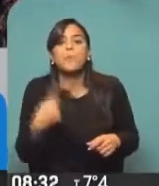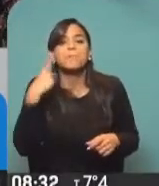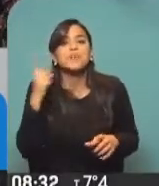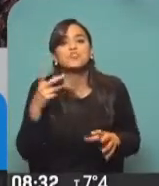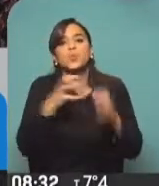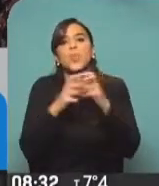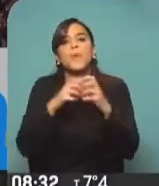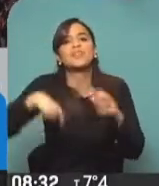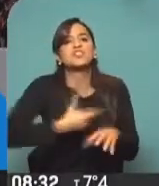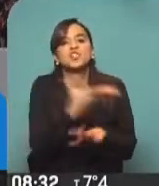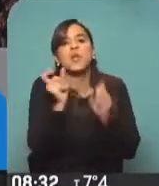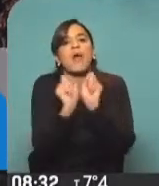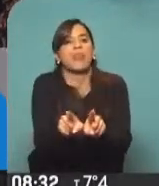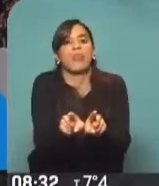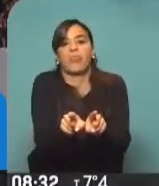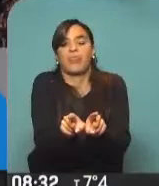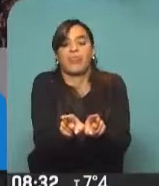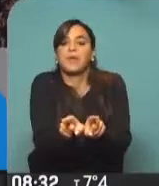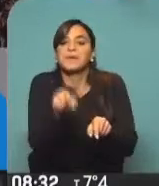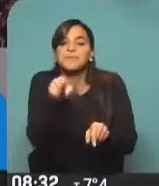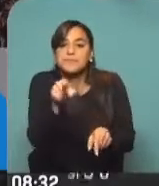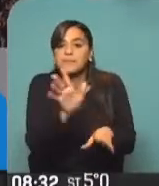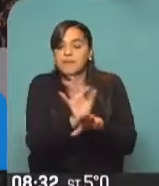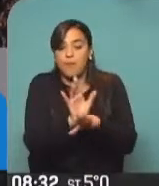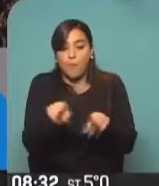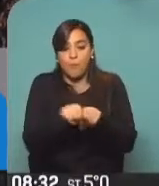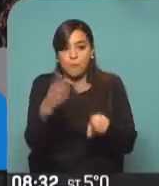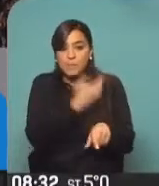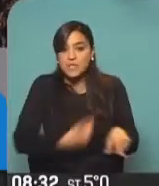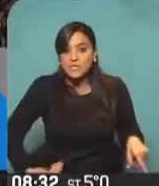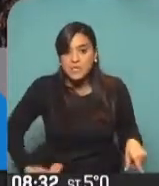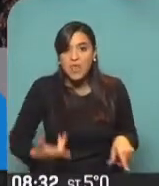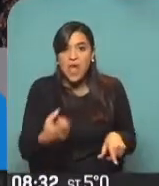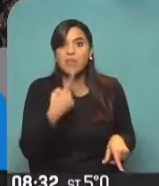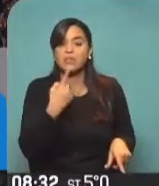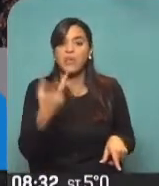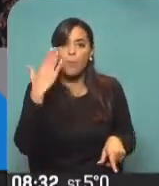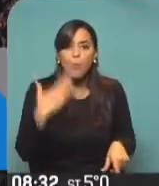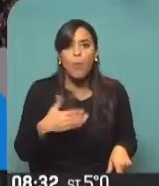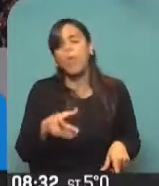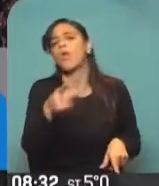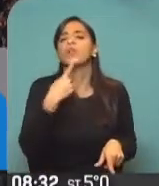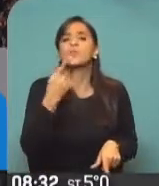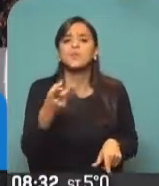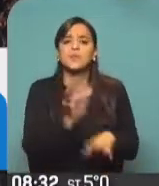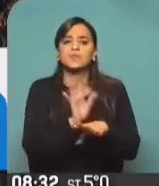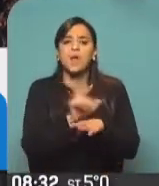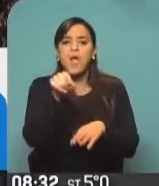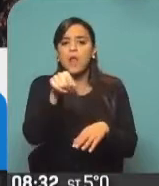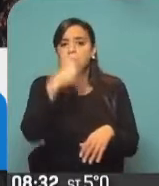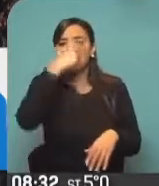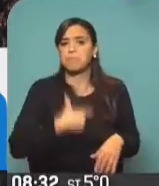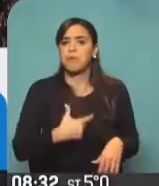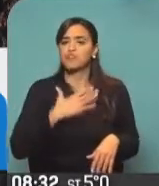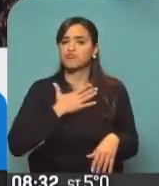sociedad que requiere que así como dice el presidente con mucha grandeza y con mucha generosidad a pesar de ser una posición personal